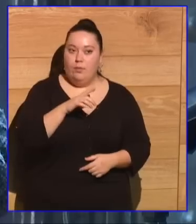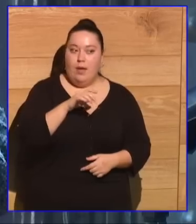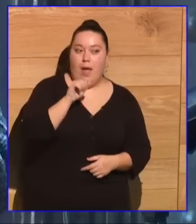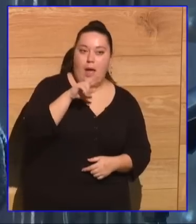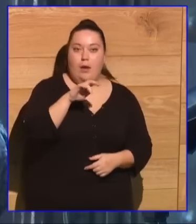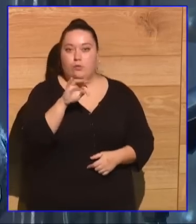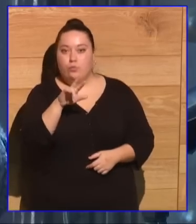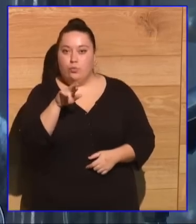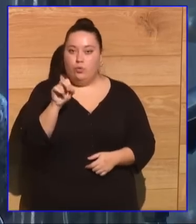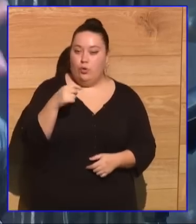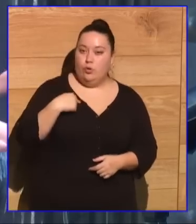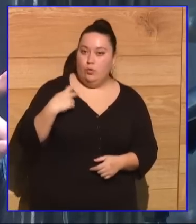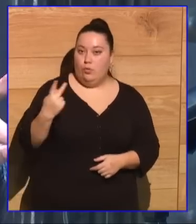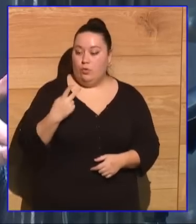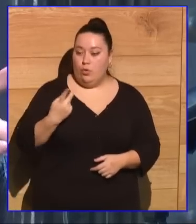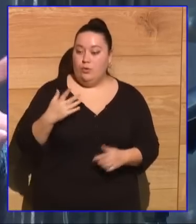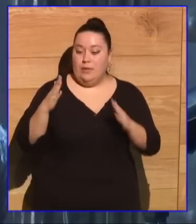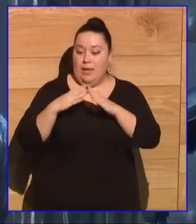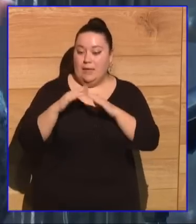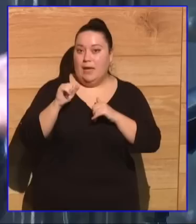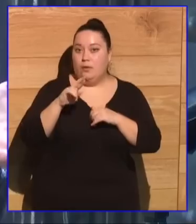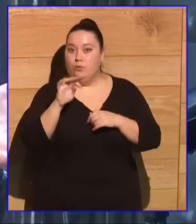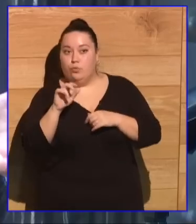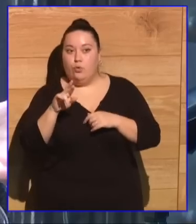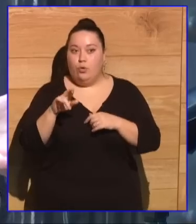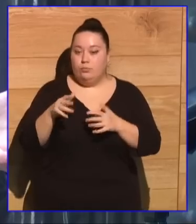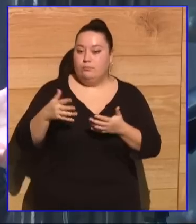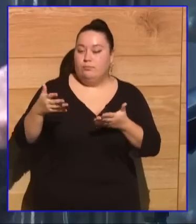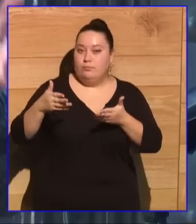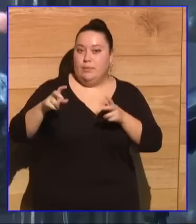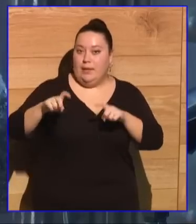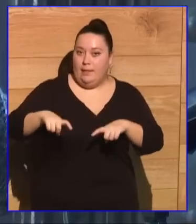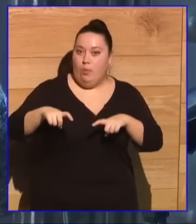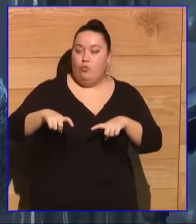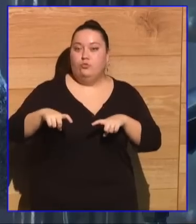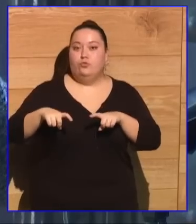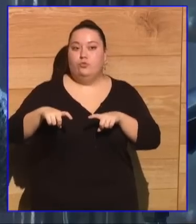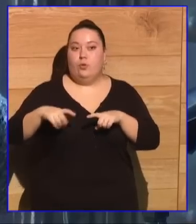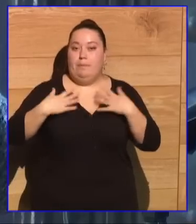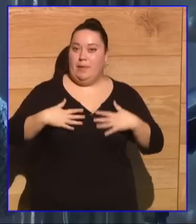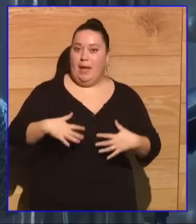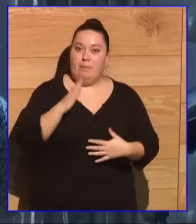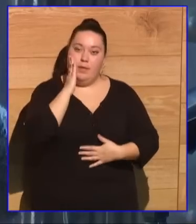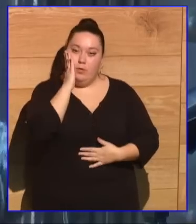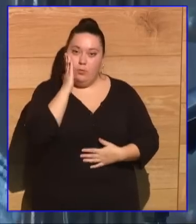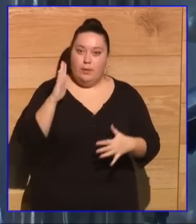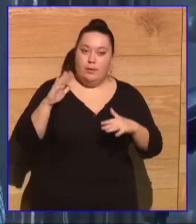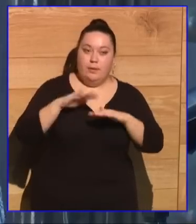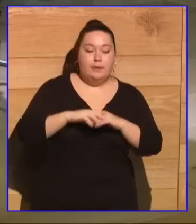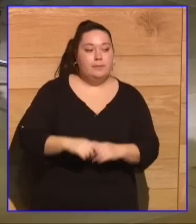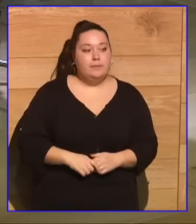yo quedamos en casa de Arturo, nos llevamos el pijama y cogemos unos ¿Y los veis ganchitos. de la